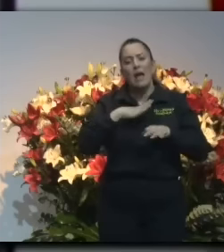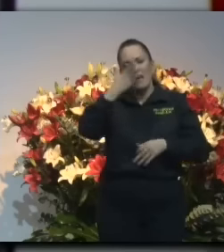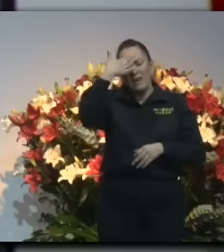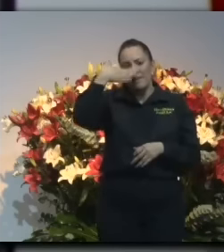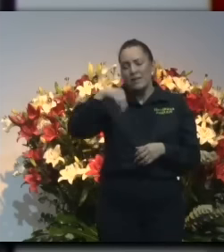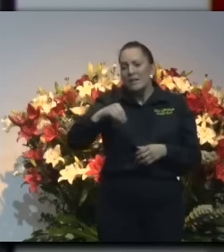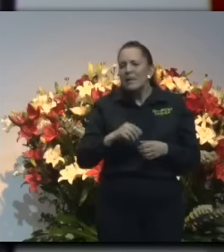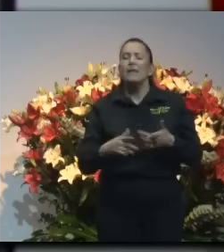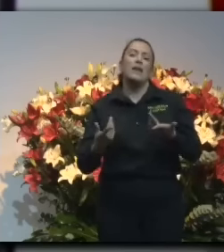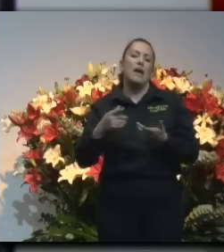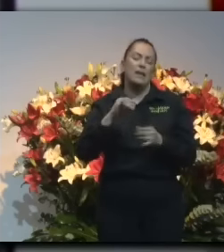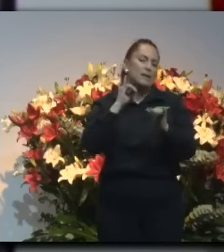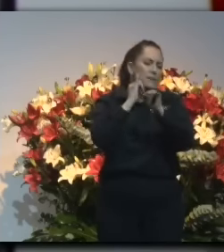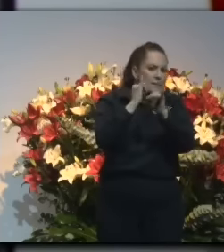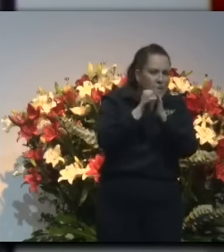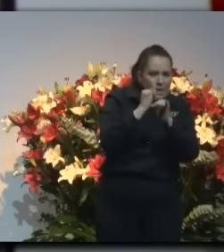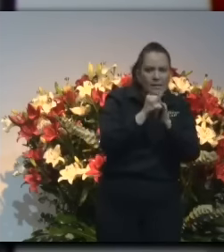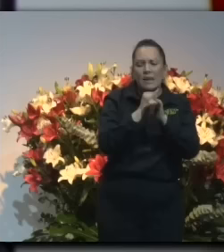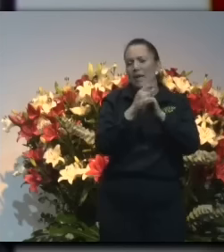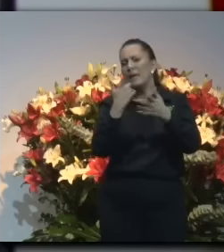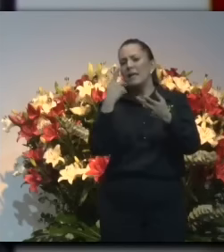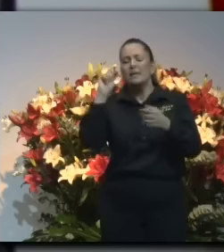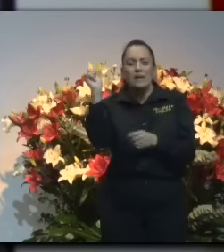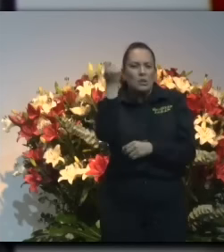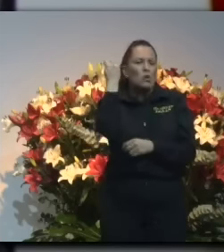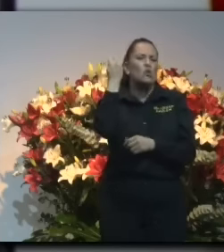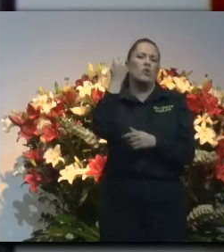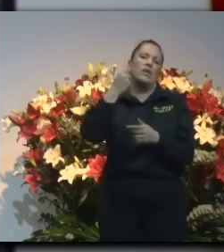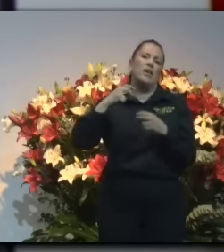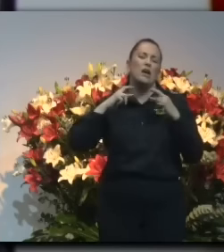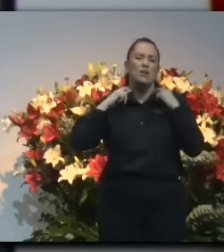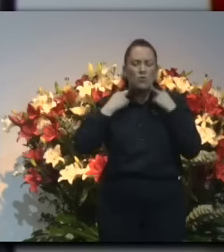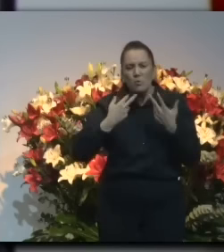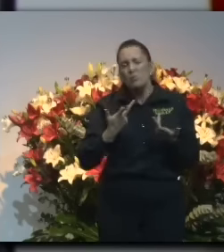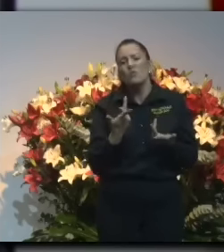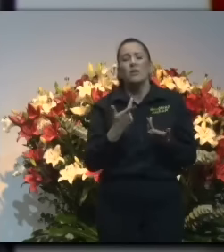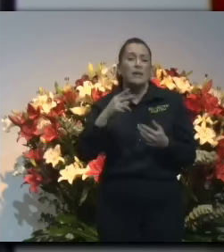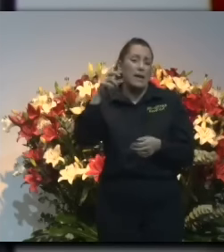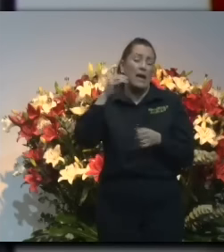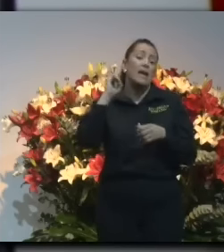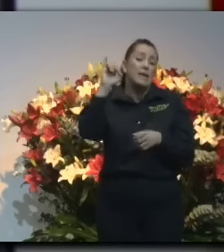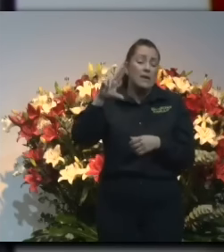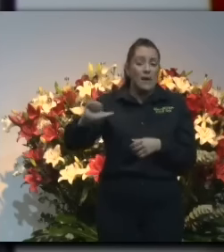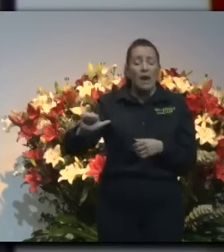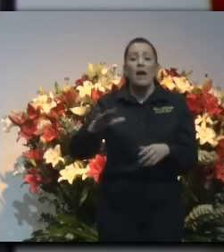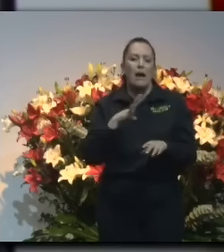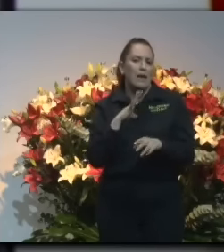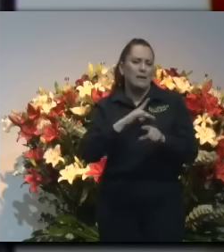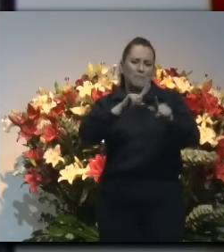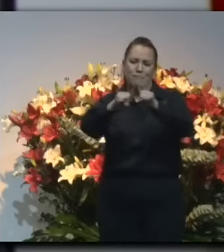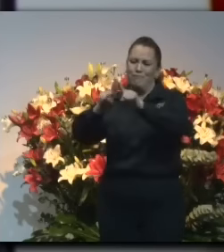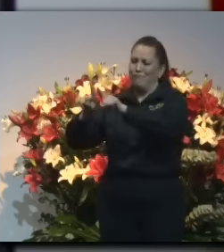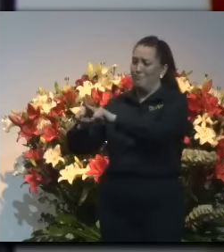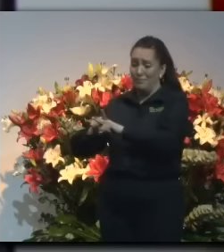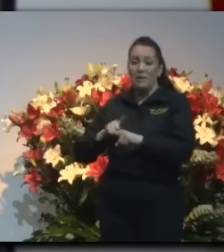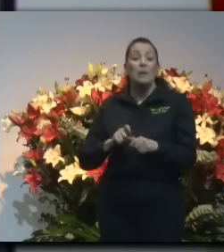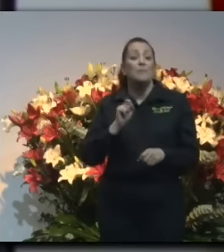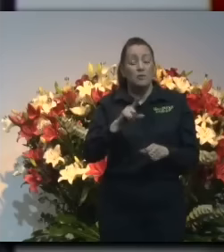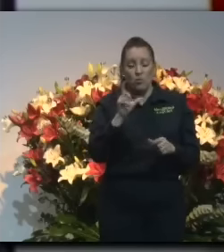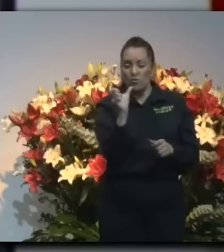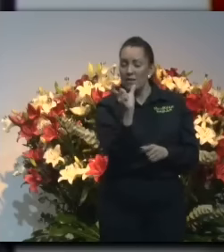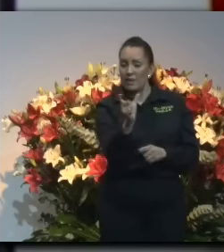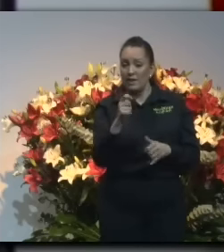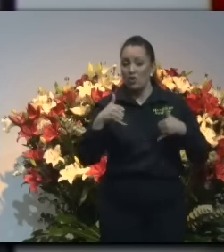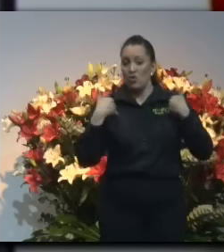digitales, competencias como robótica, inteligencia artificial, competencias laborales. La tarjeta de Jóvenes Construyendo el